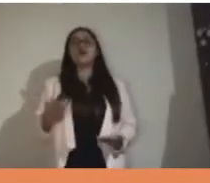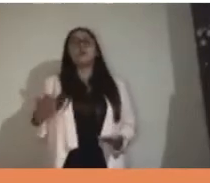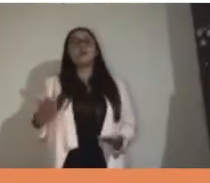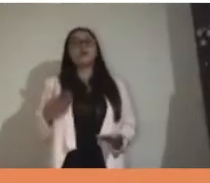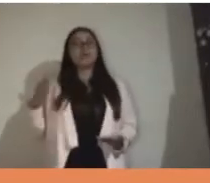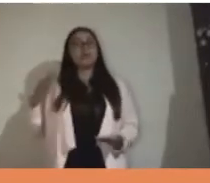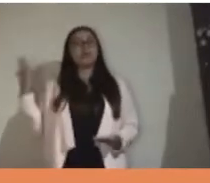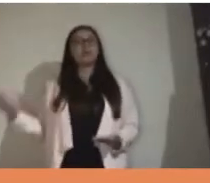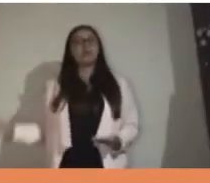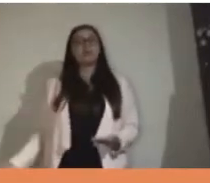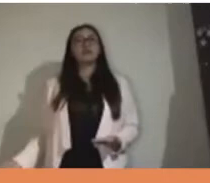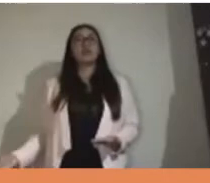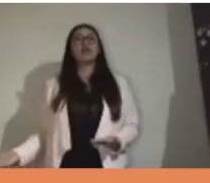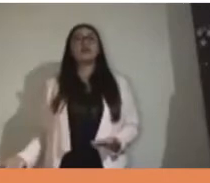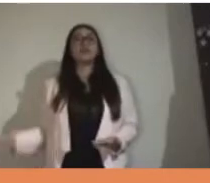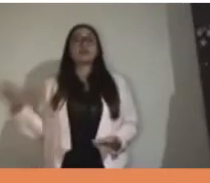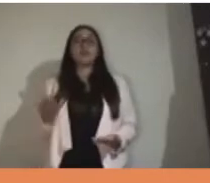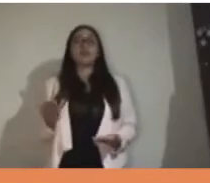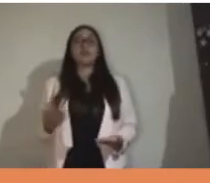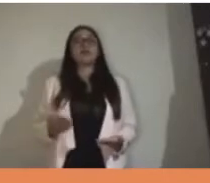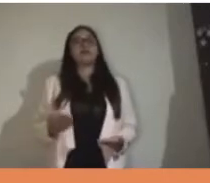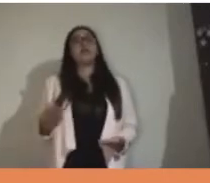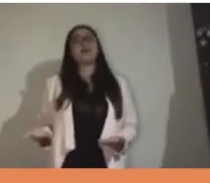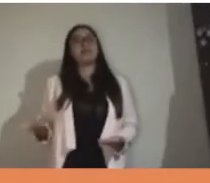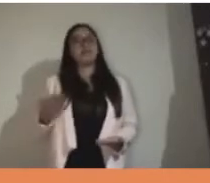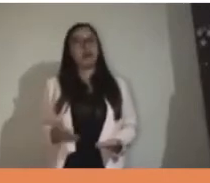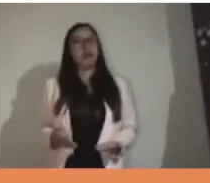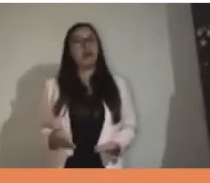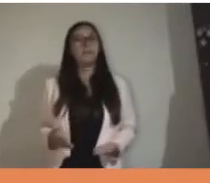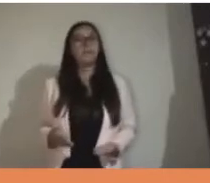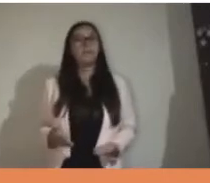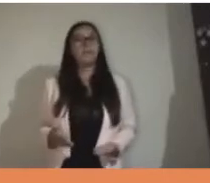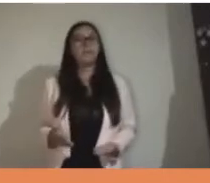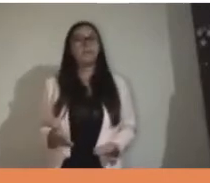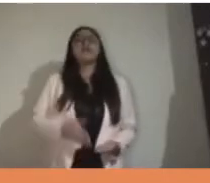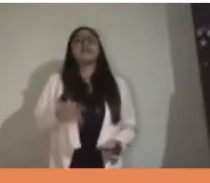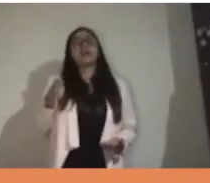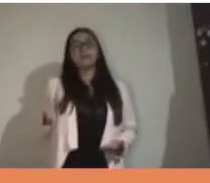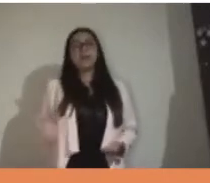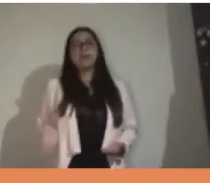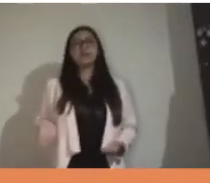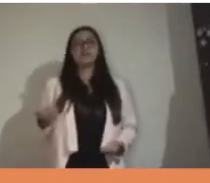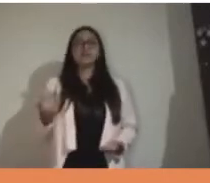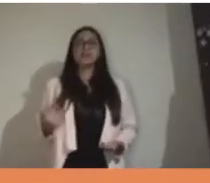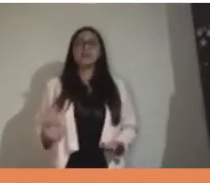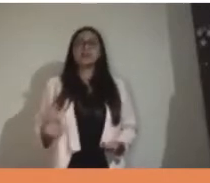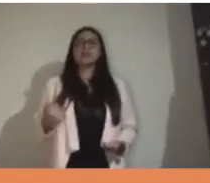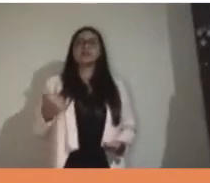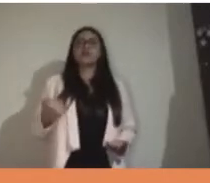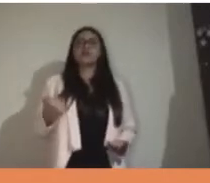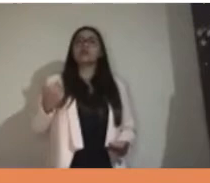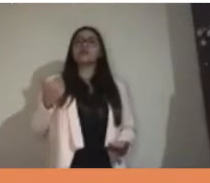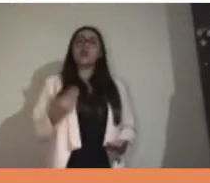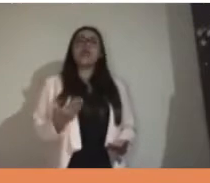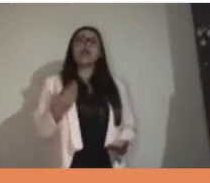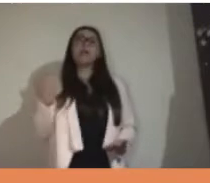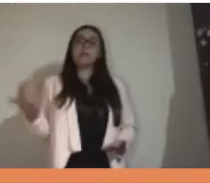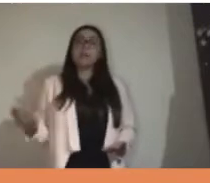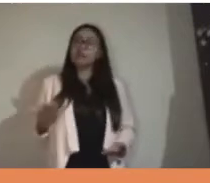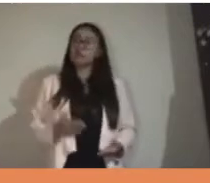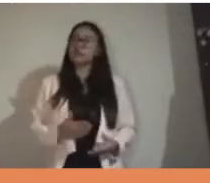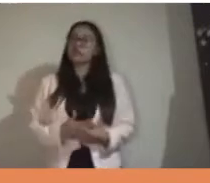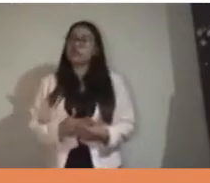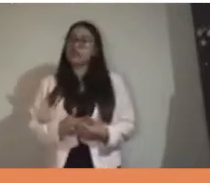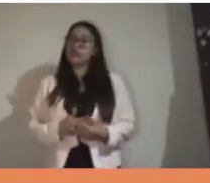se evalúa el papel del aislamiento social con una supervivencia más baja. También ellos proponen estudios que evalúen el